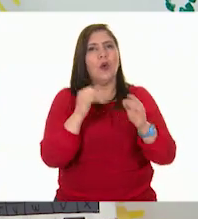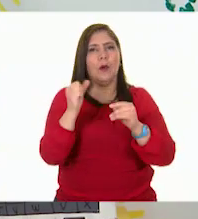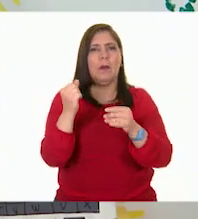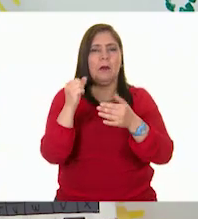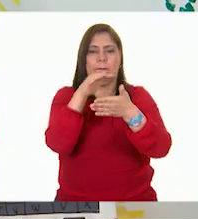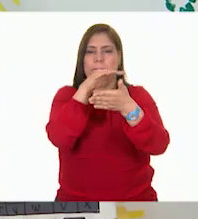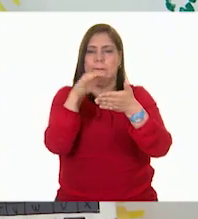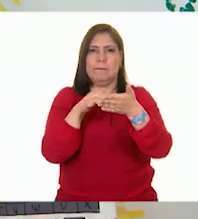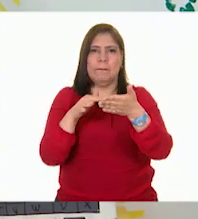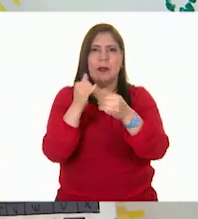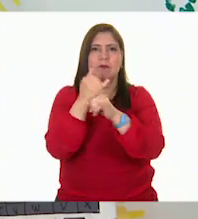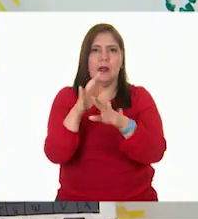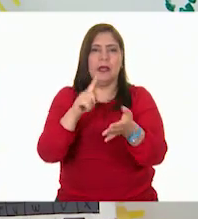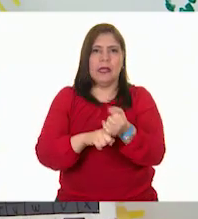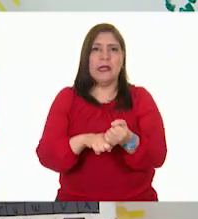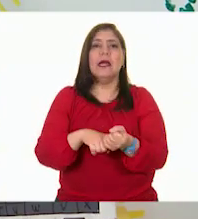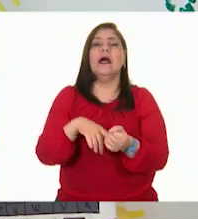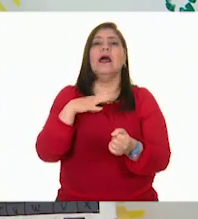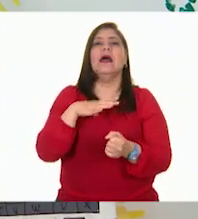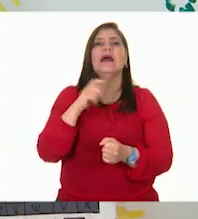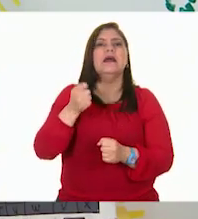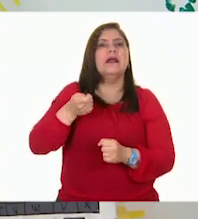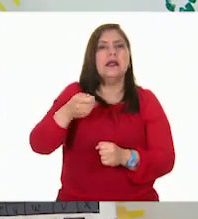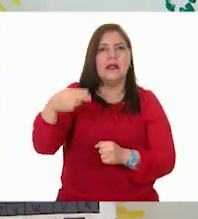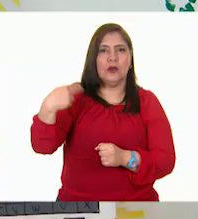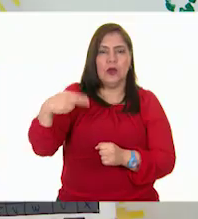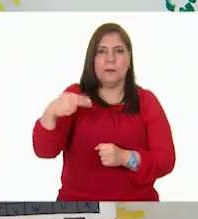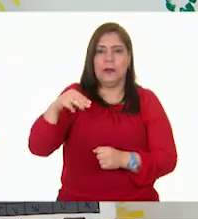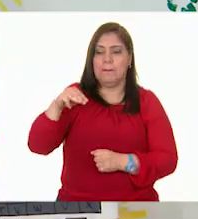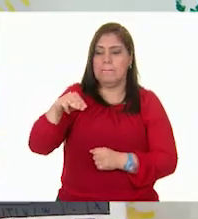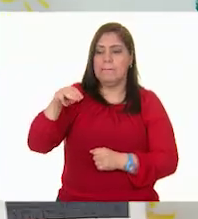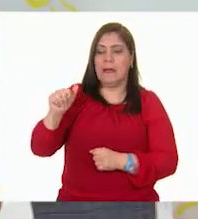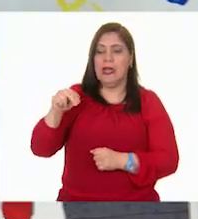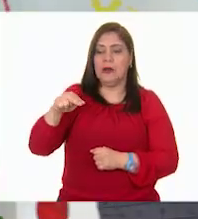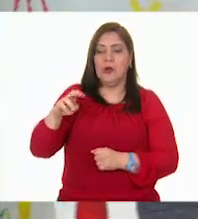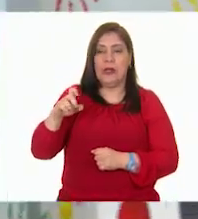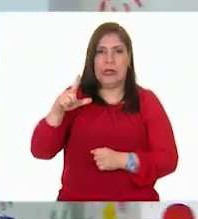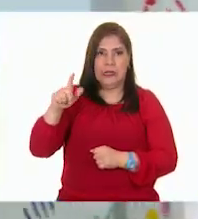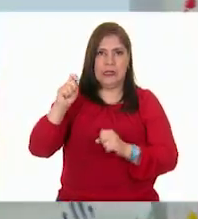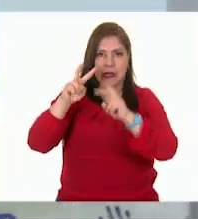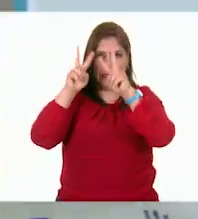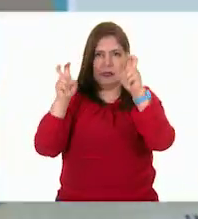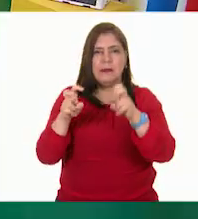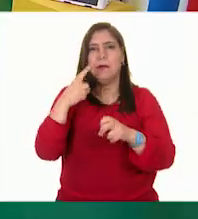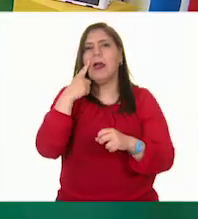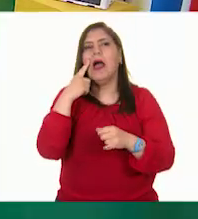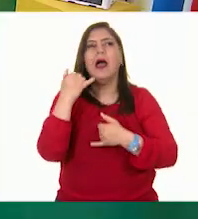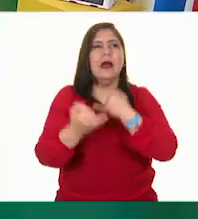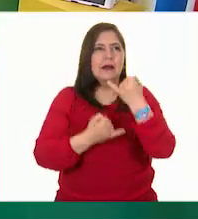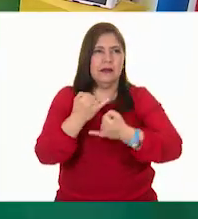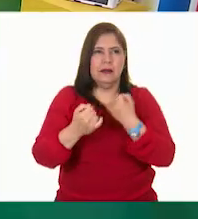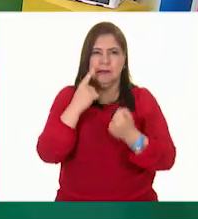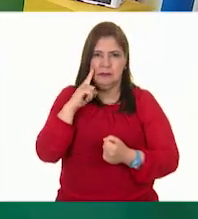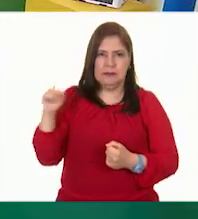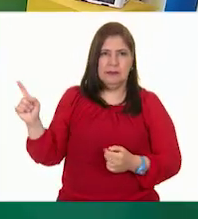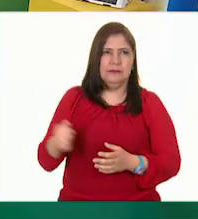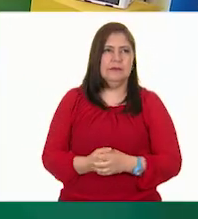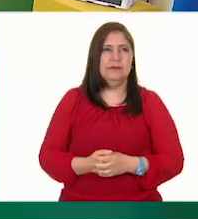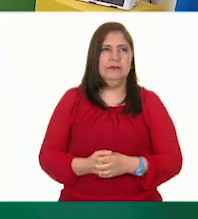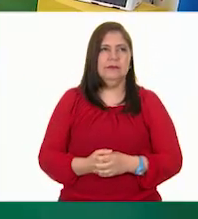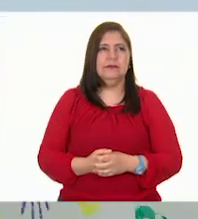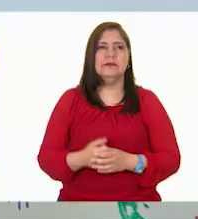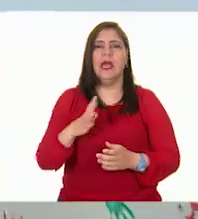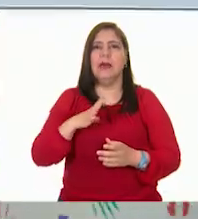se llama Manuel, ¿verdad? Pero para eso vamos a hacer un juego. Tenemos aquí